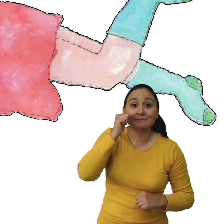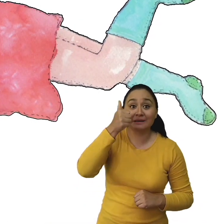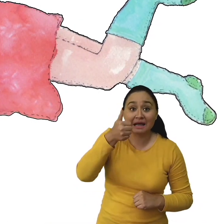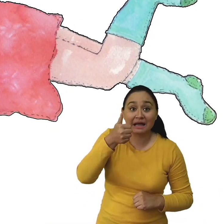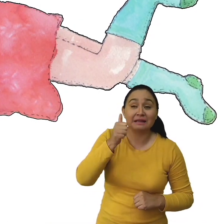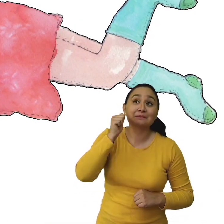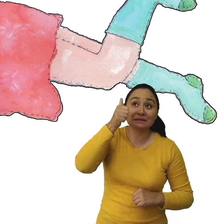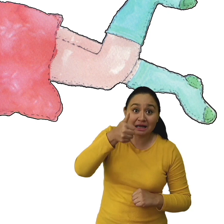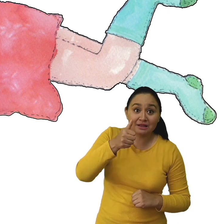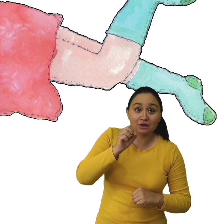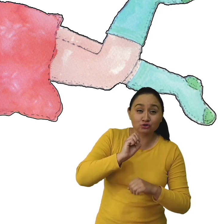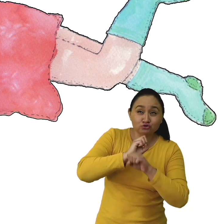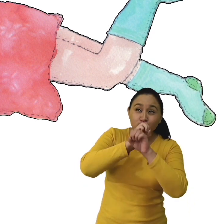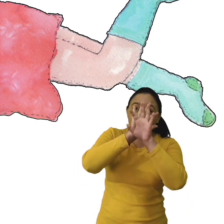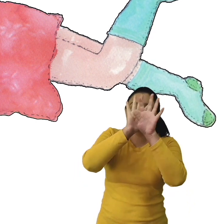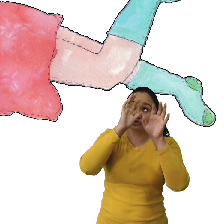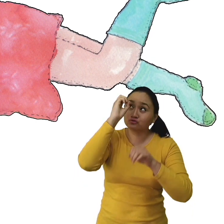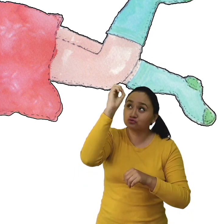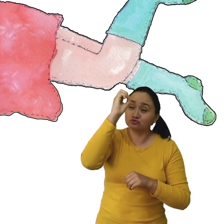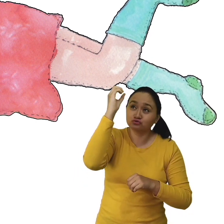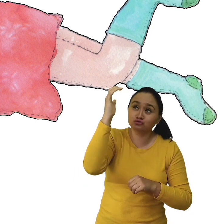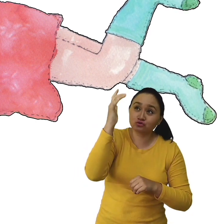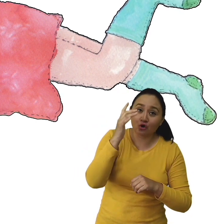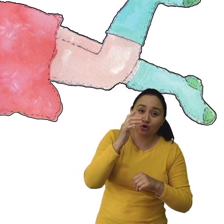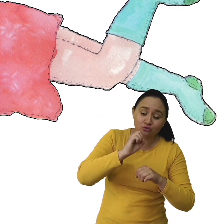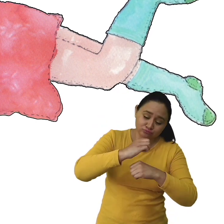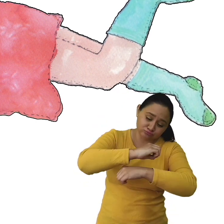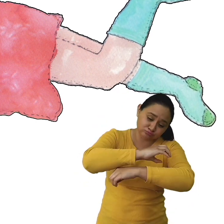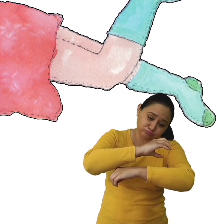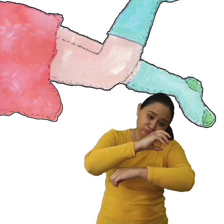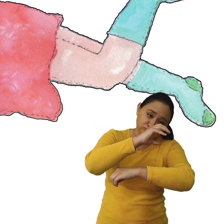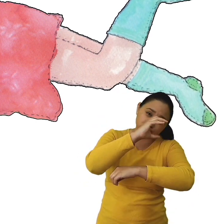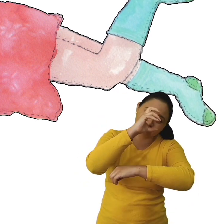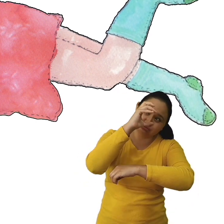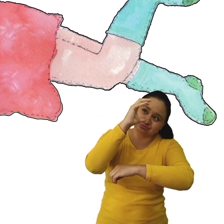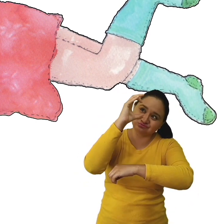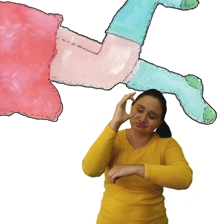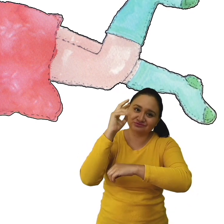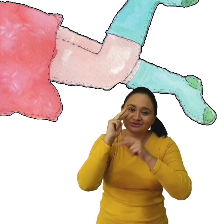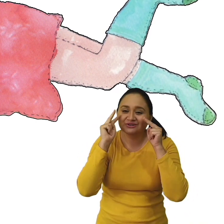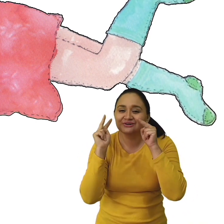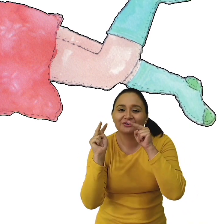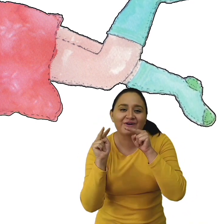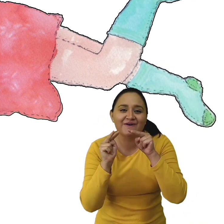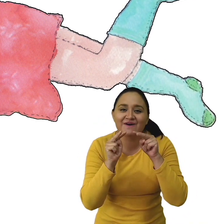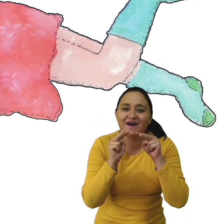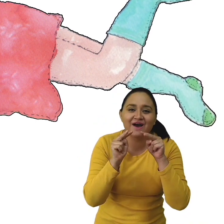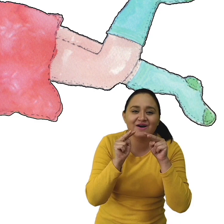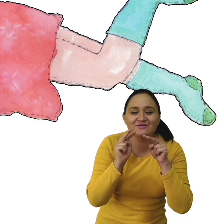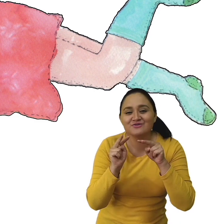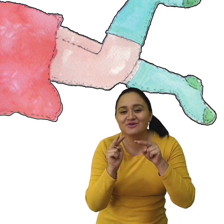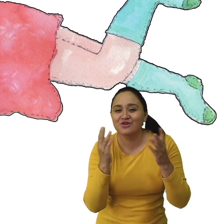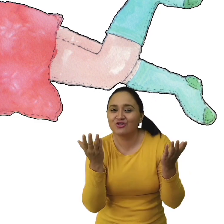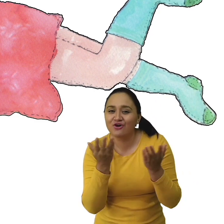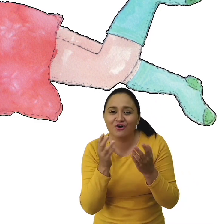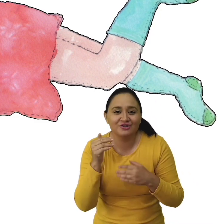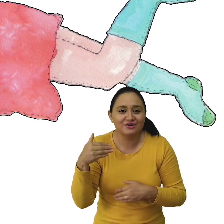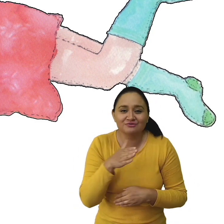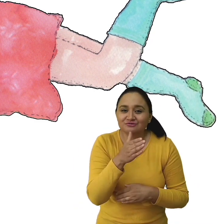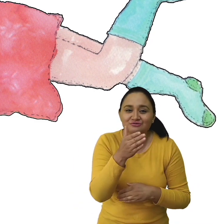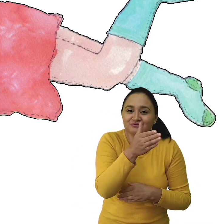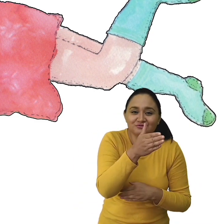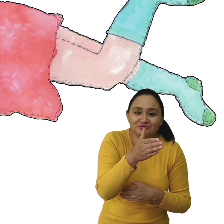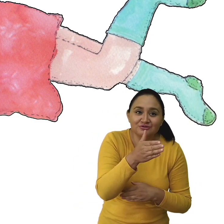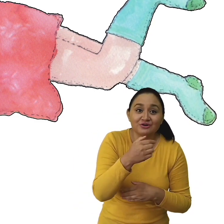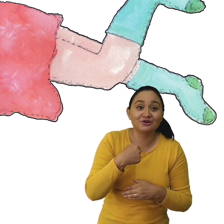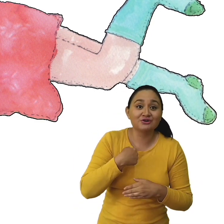no mojaba sus rayos en el reino acuático de mi princesita, yo visitaba su palacio y extendía sobre ella la palma de mi